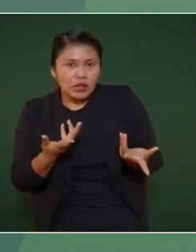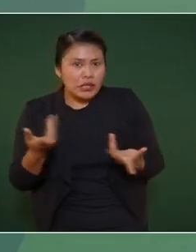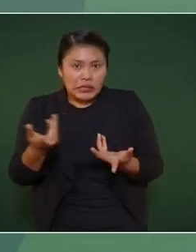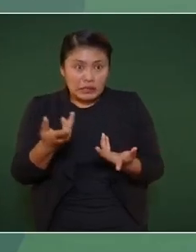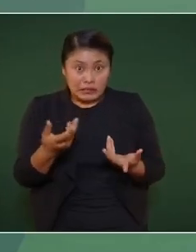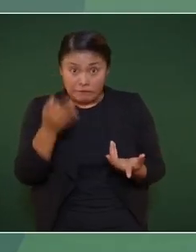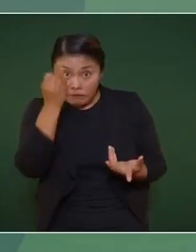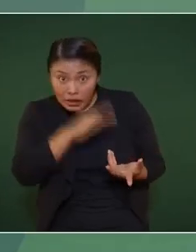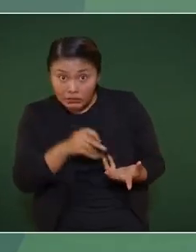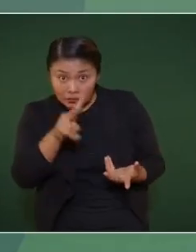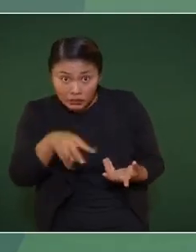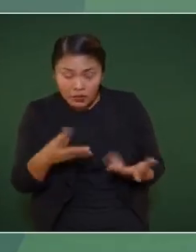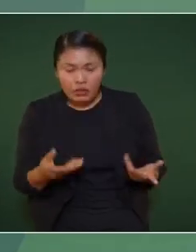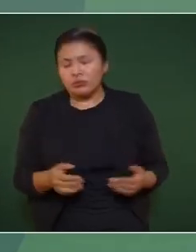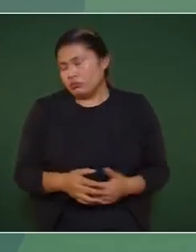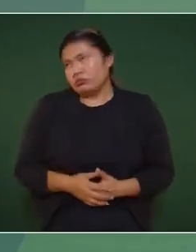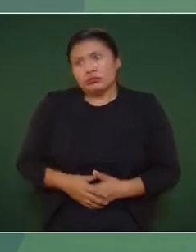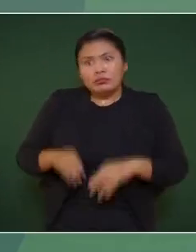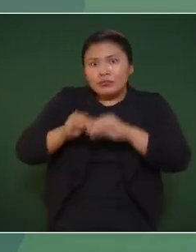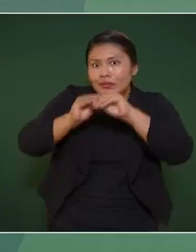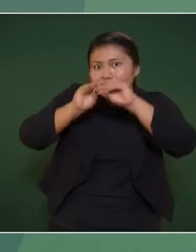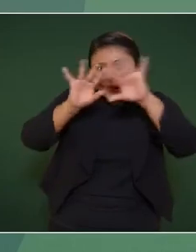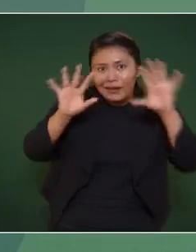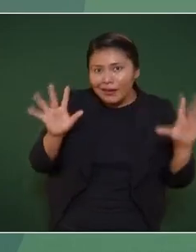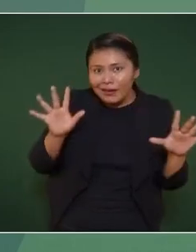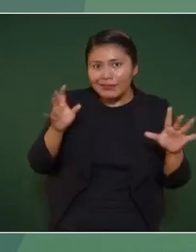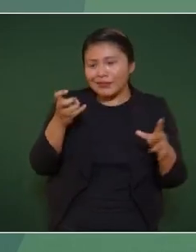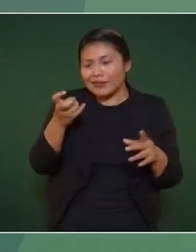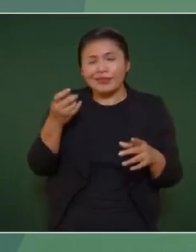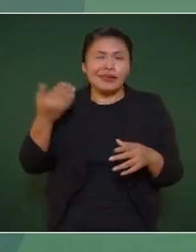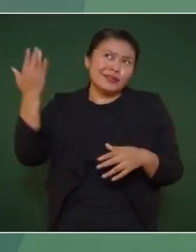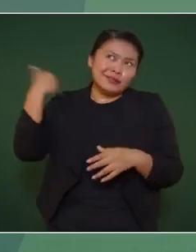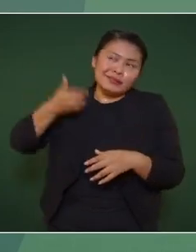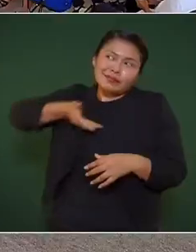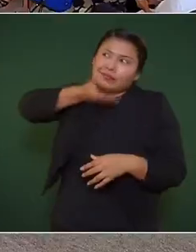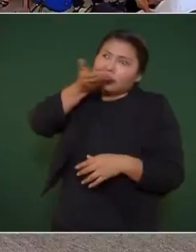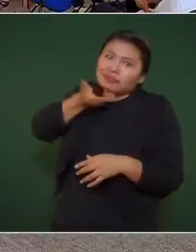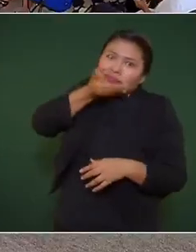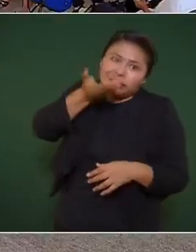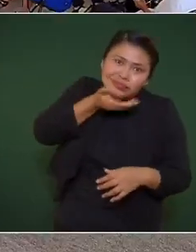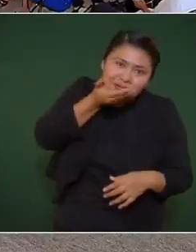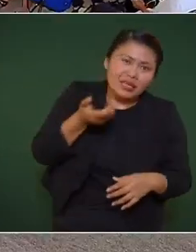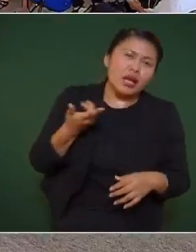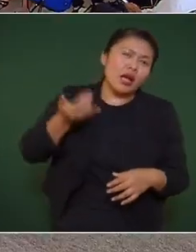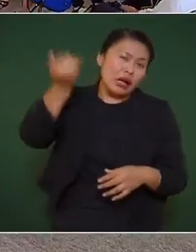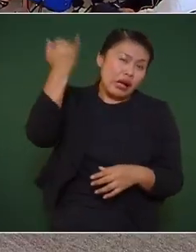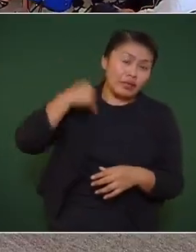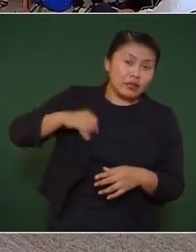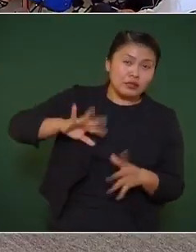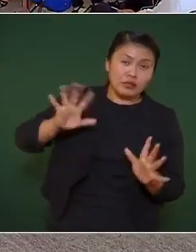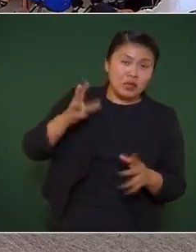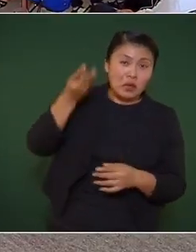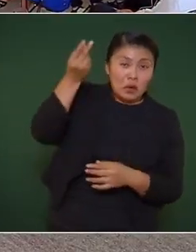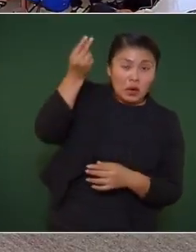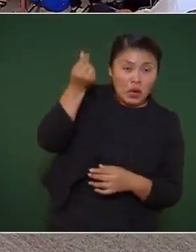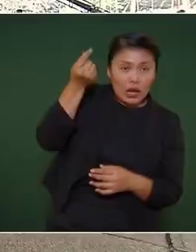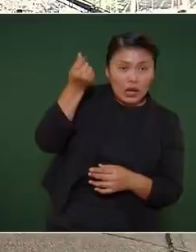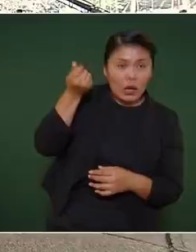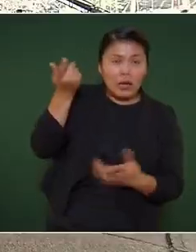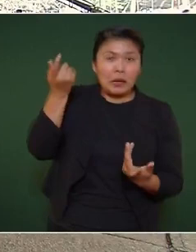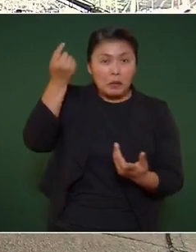que… Es que son las prácticas, ¿no? Sí, sí, son jubilados del estado de Veracruz, sí, de Tamaulipas y Tabasco.